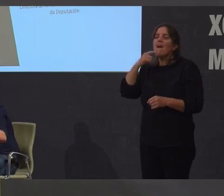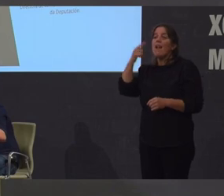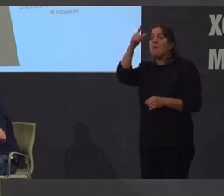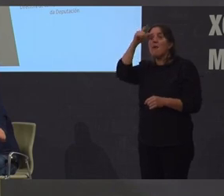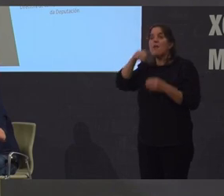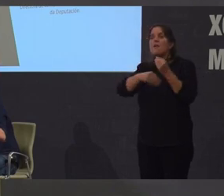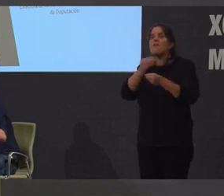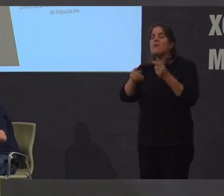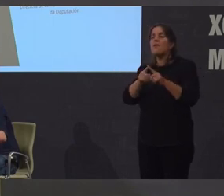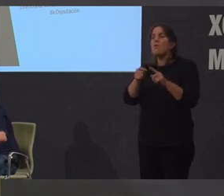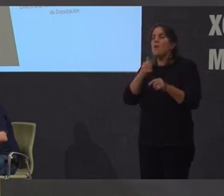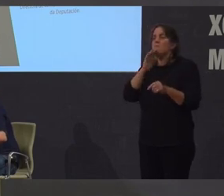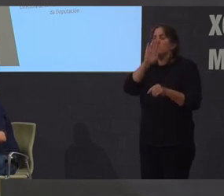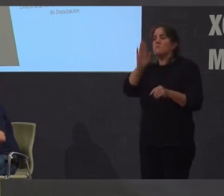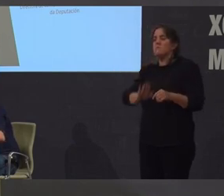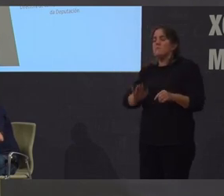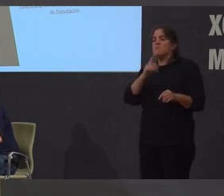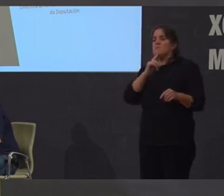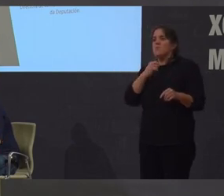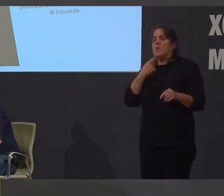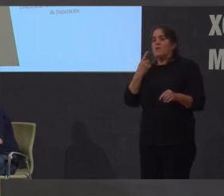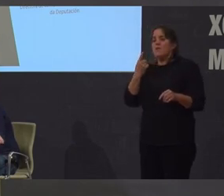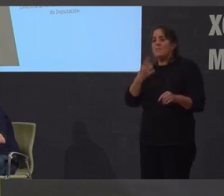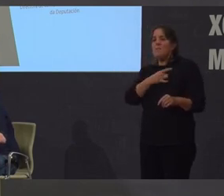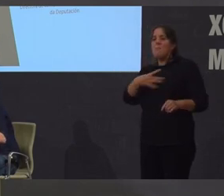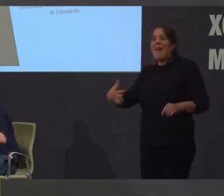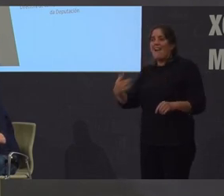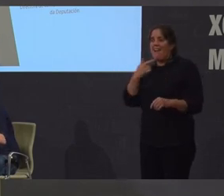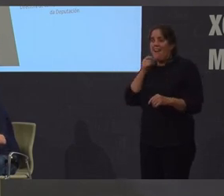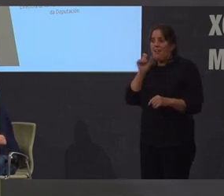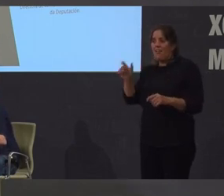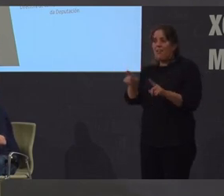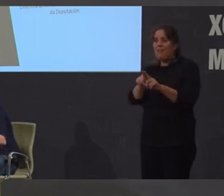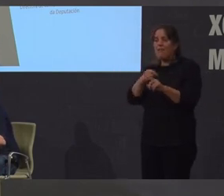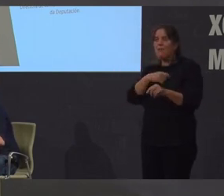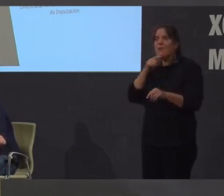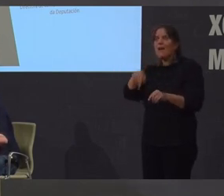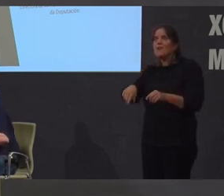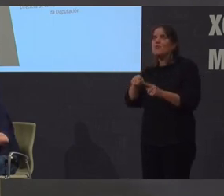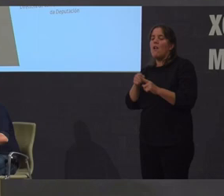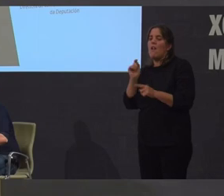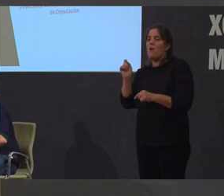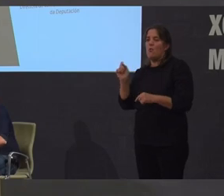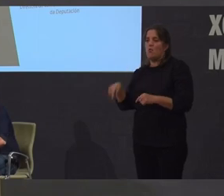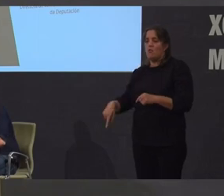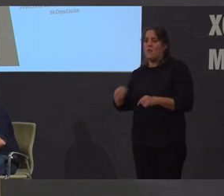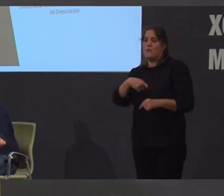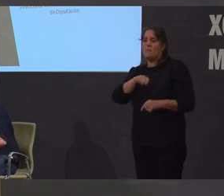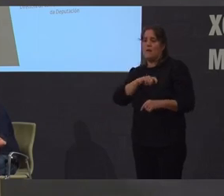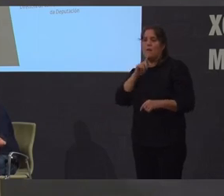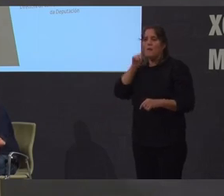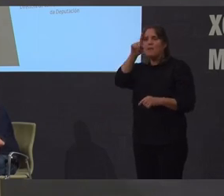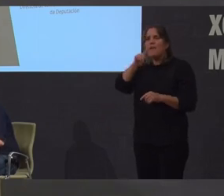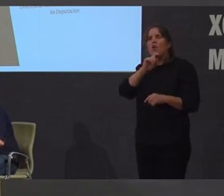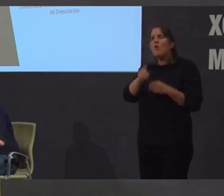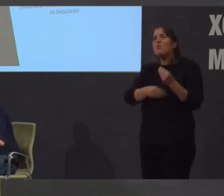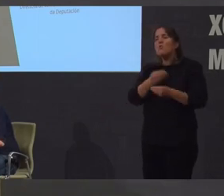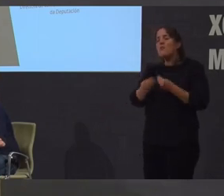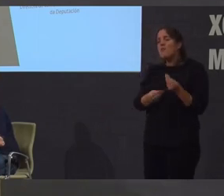blanqueándolos. Es una palabra que se usa mucho en España, pero allí se blanqueaban de tal manera que hasta había